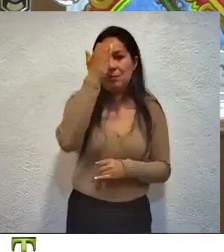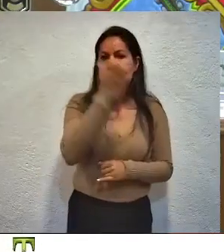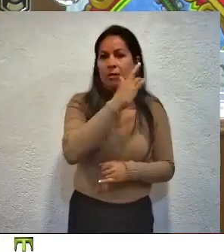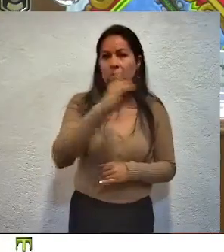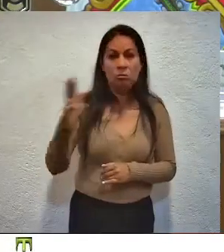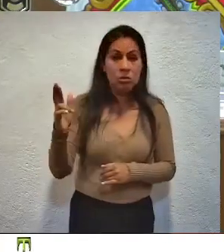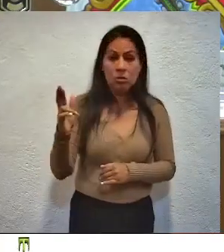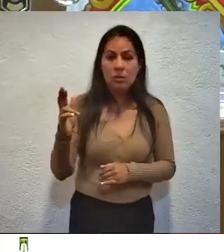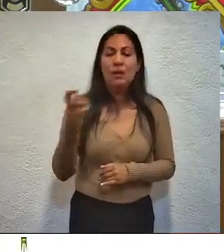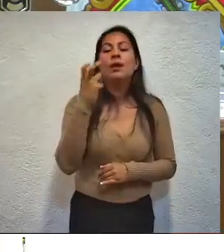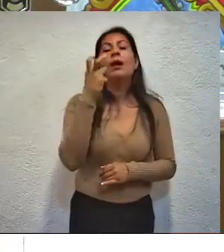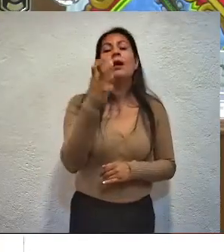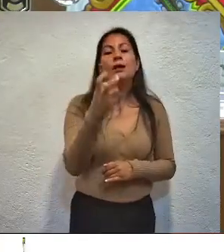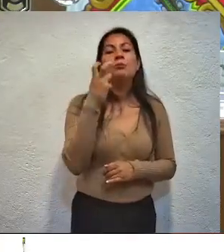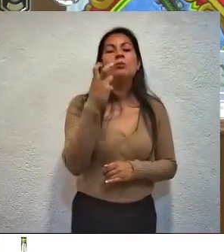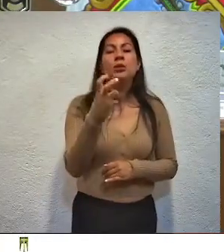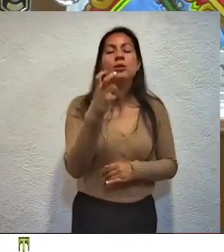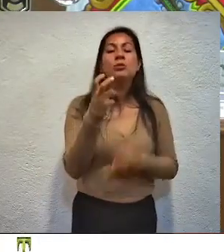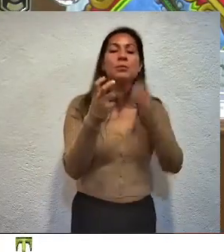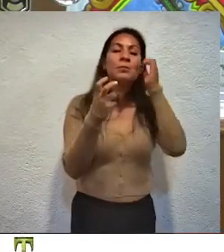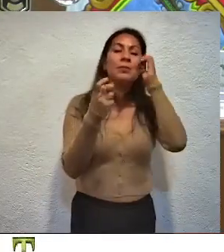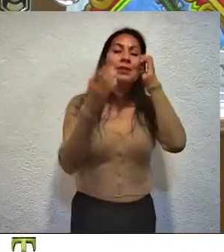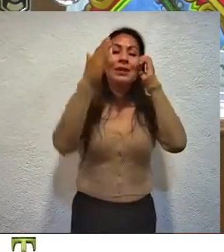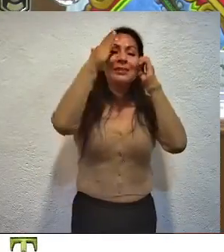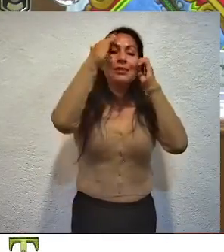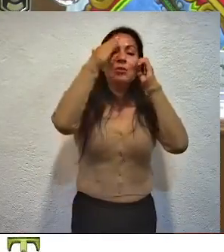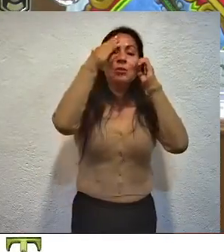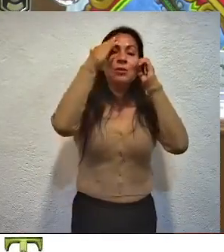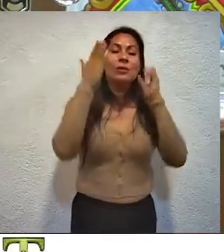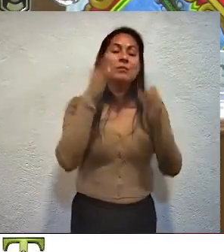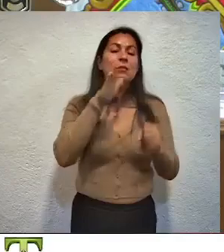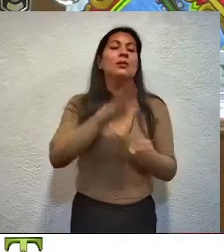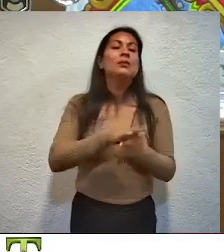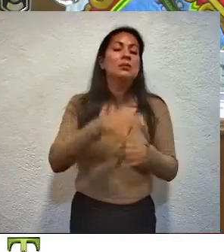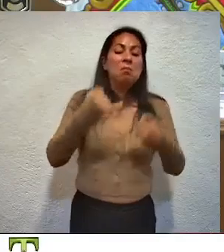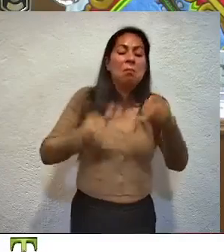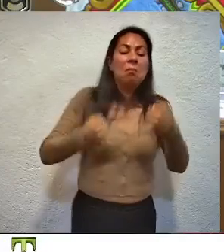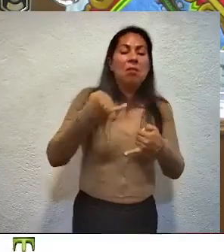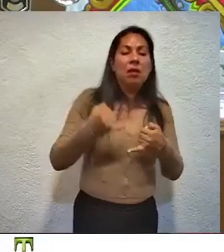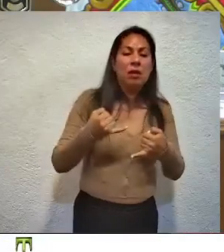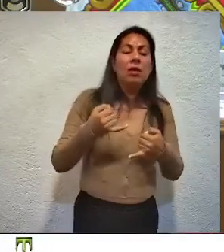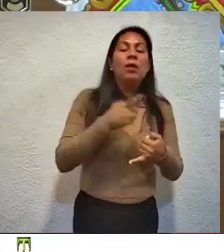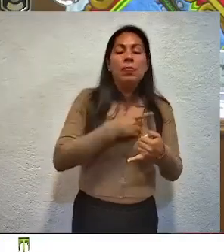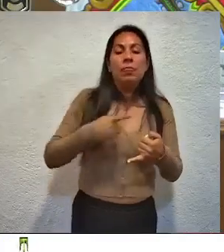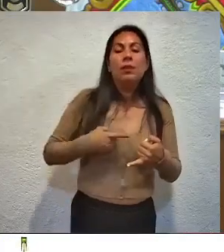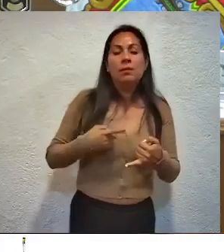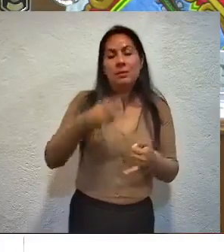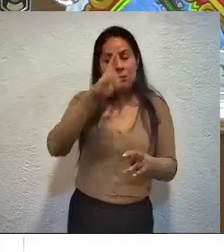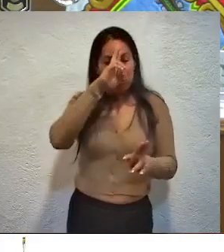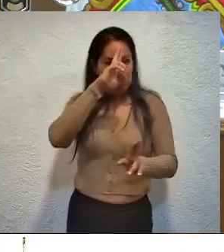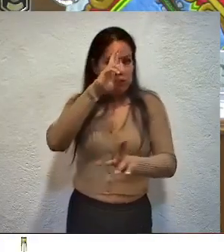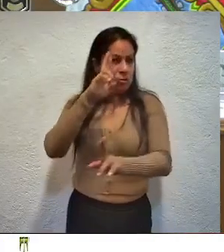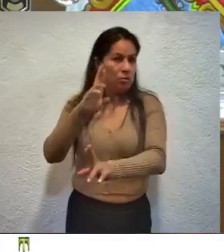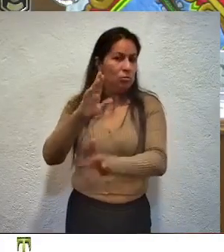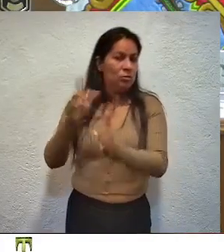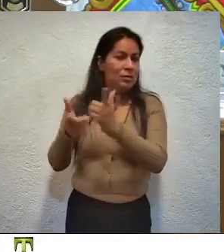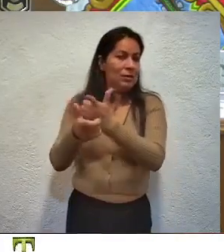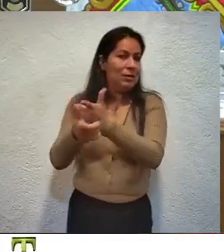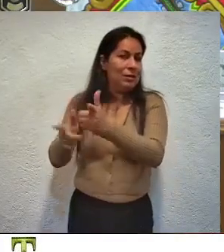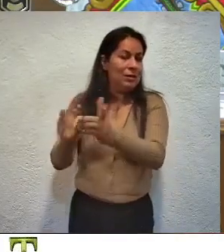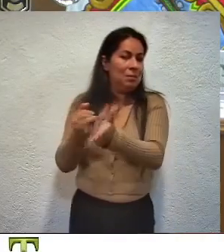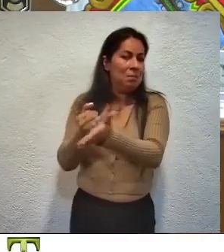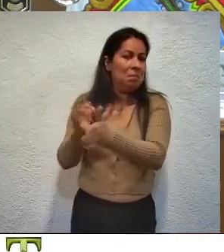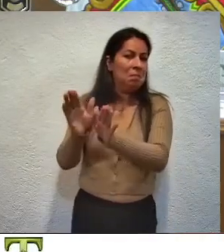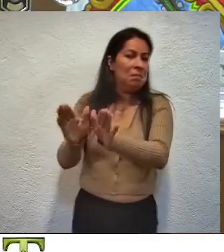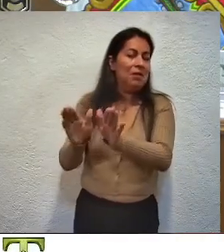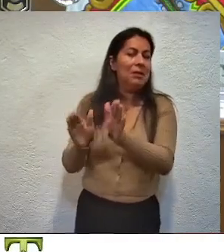reconocidos. Es por ello que las autoridades administrativas y jurisdiccionales deben de ser respetuosas de la libre